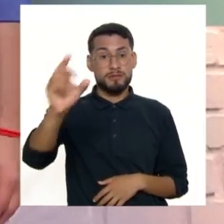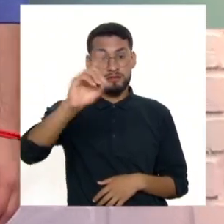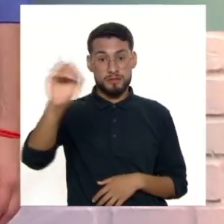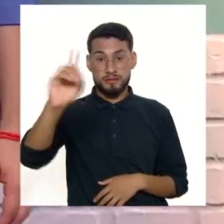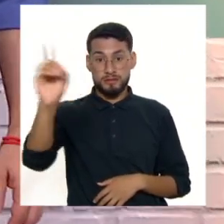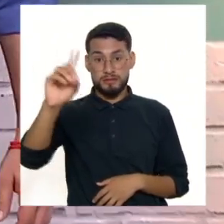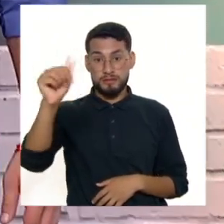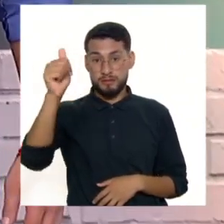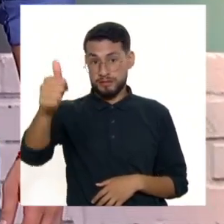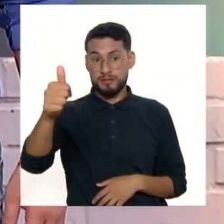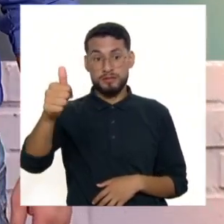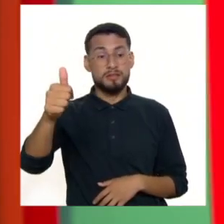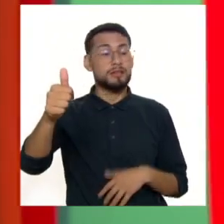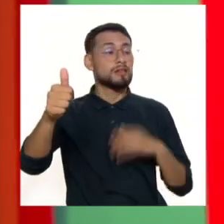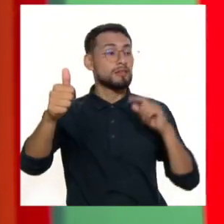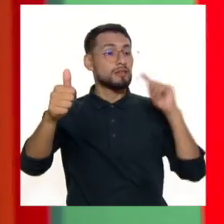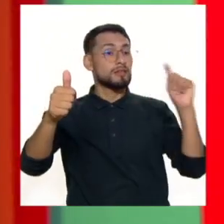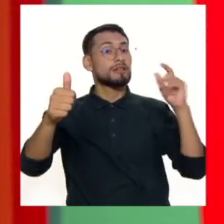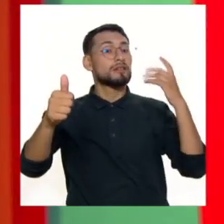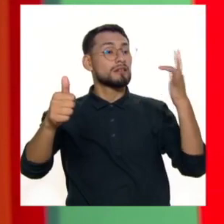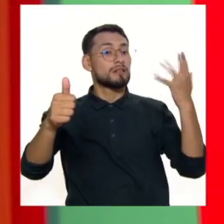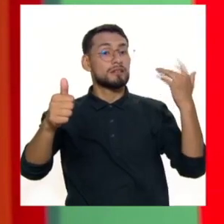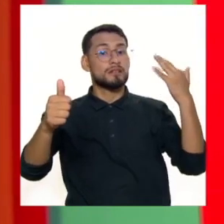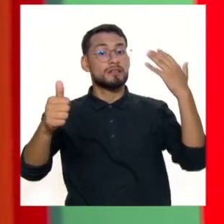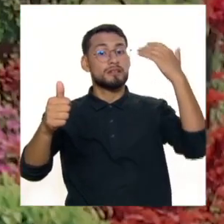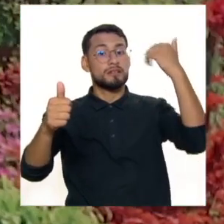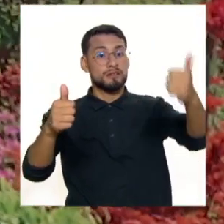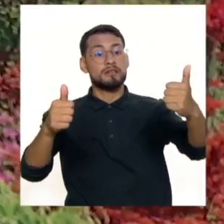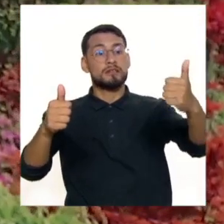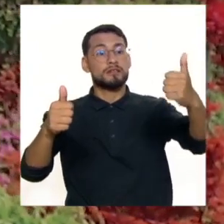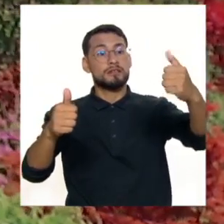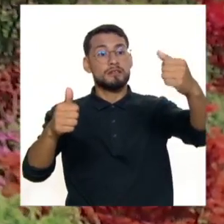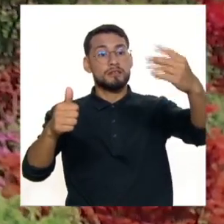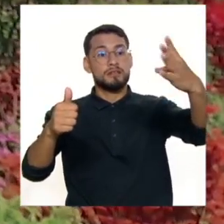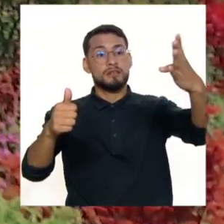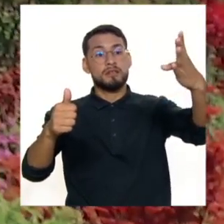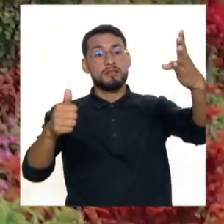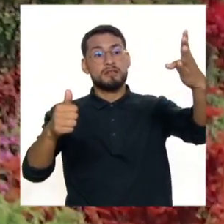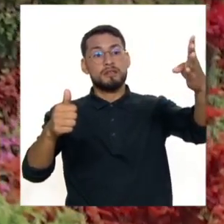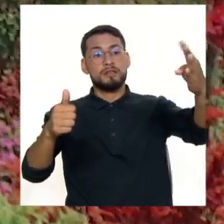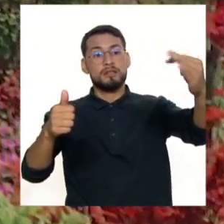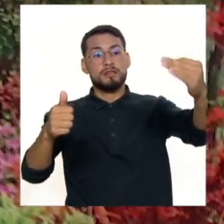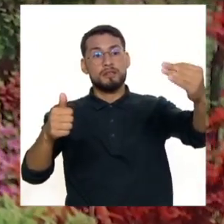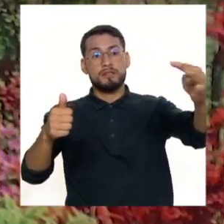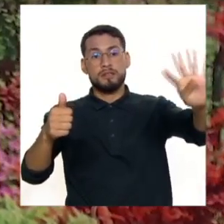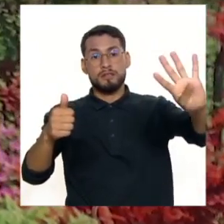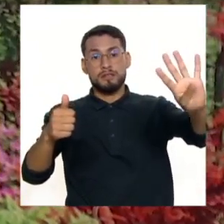acá. Y la mano izquierda, 4 dedos y pulgar escondido.